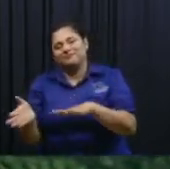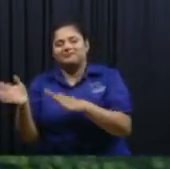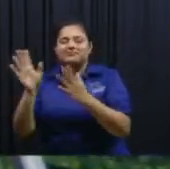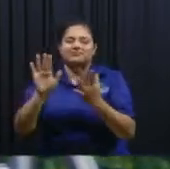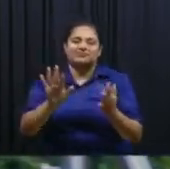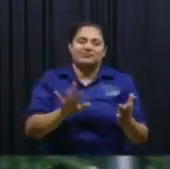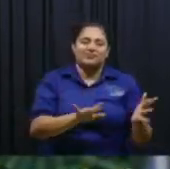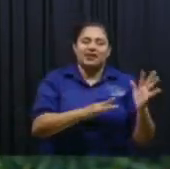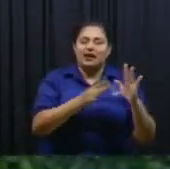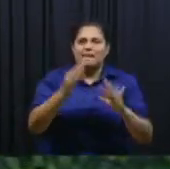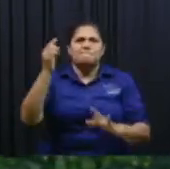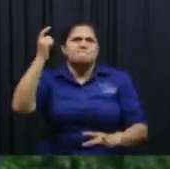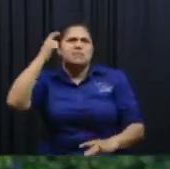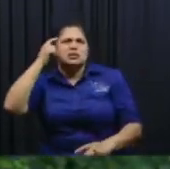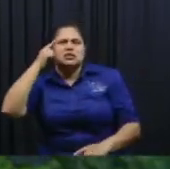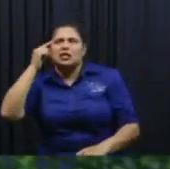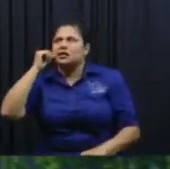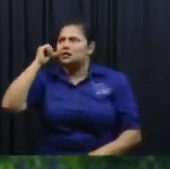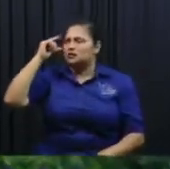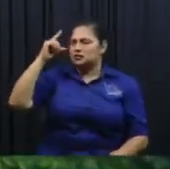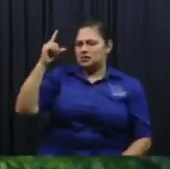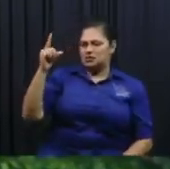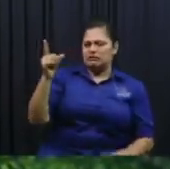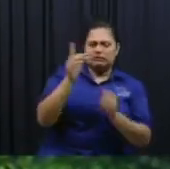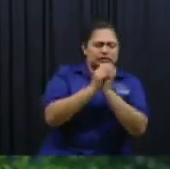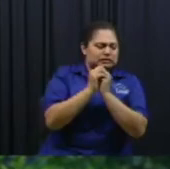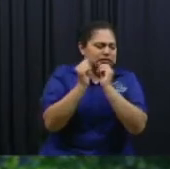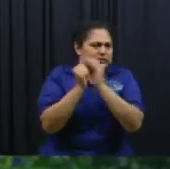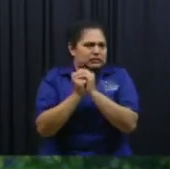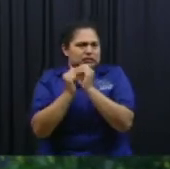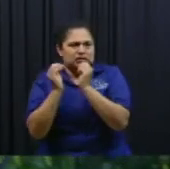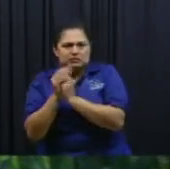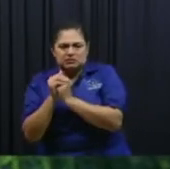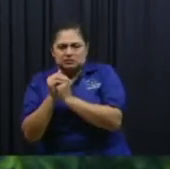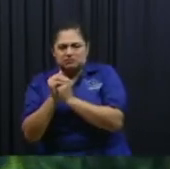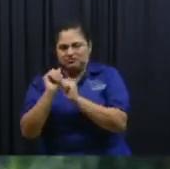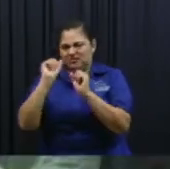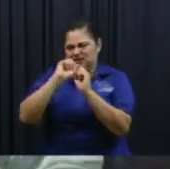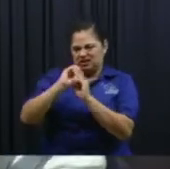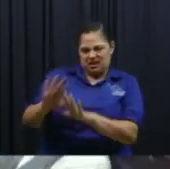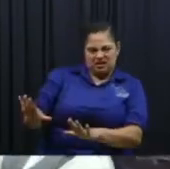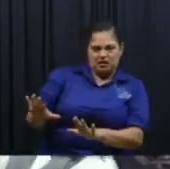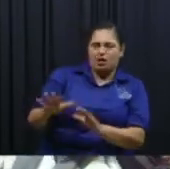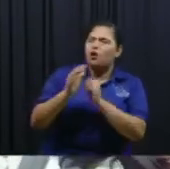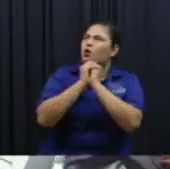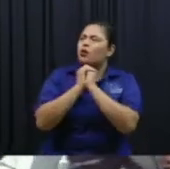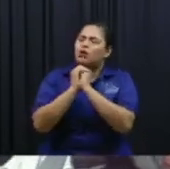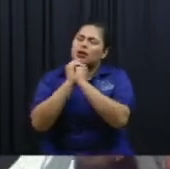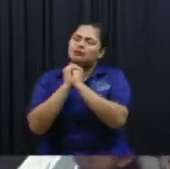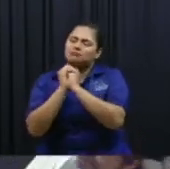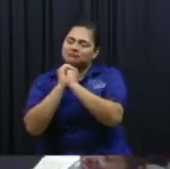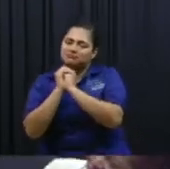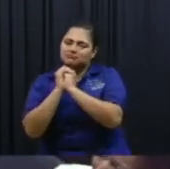meditad en el señor las penas mitigar oran